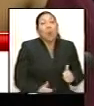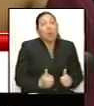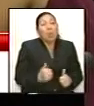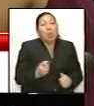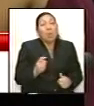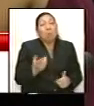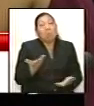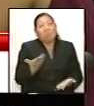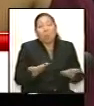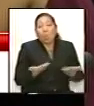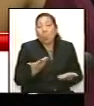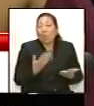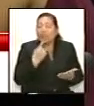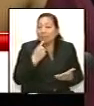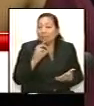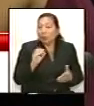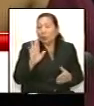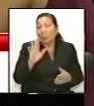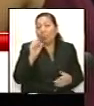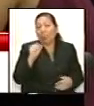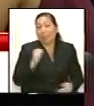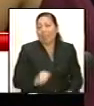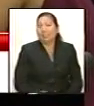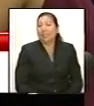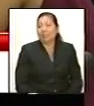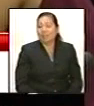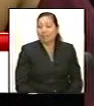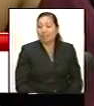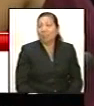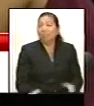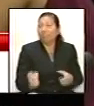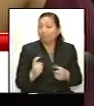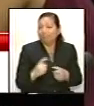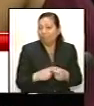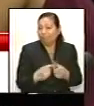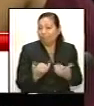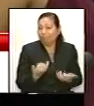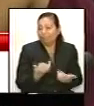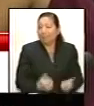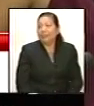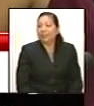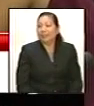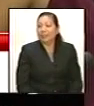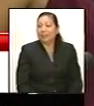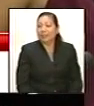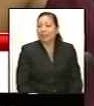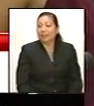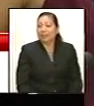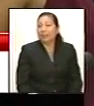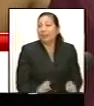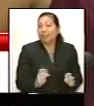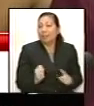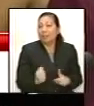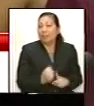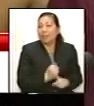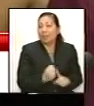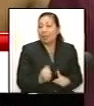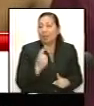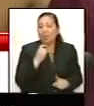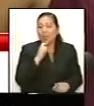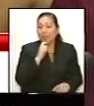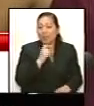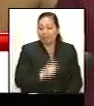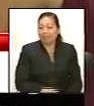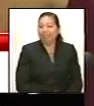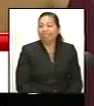datas respecto de promoción de derechos que tendrían vinculados a lo que serían temas de violencia de género en línea,